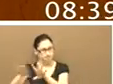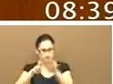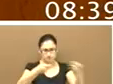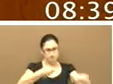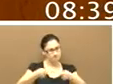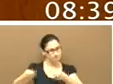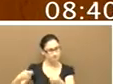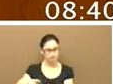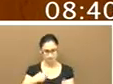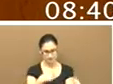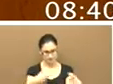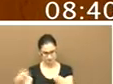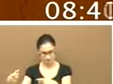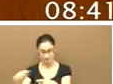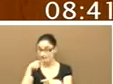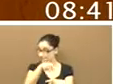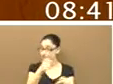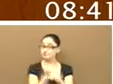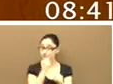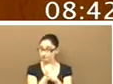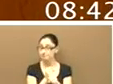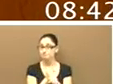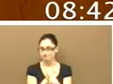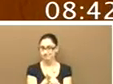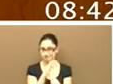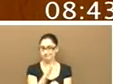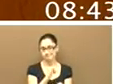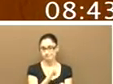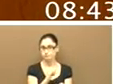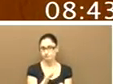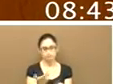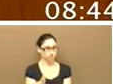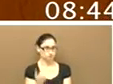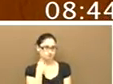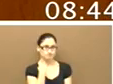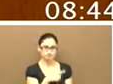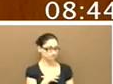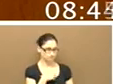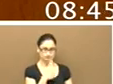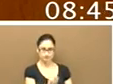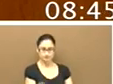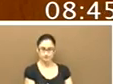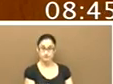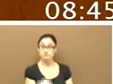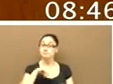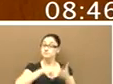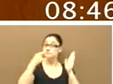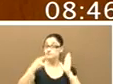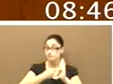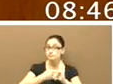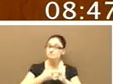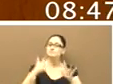los empleos que no podemos permitir que se sigan destruyendo un plan que aumente la